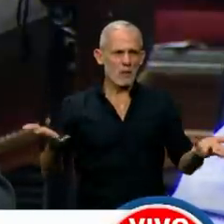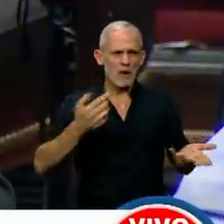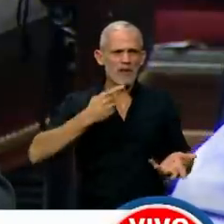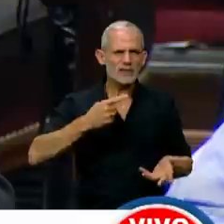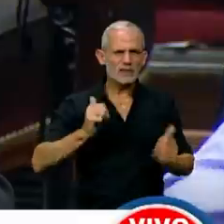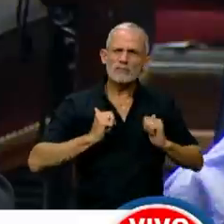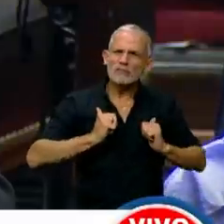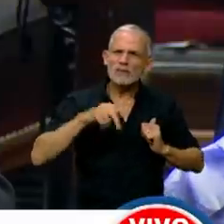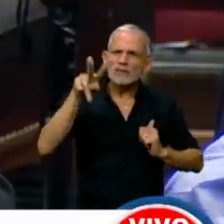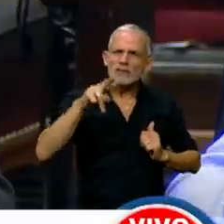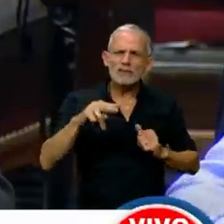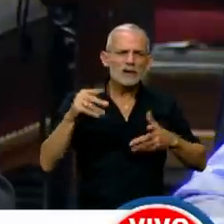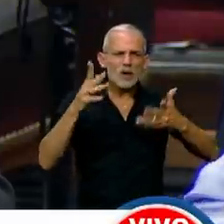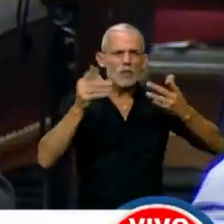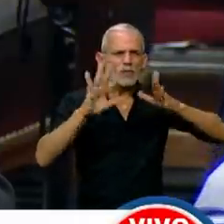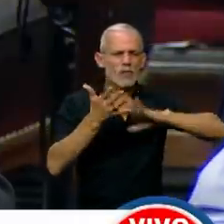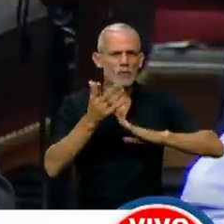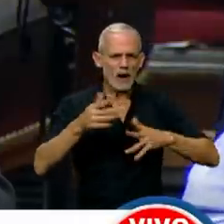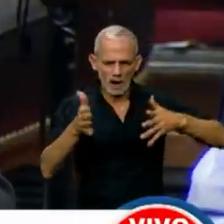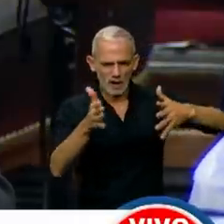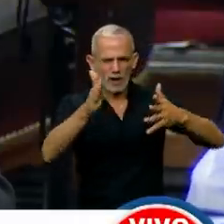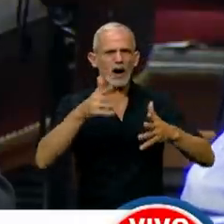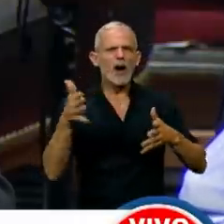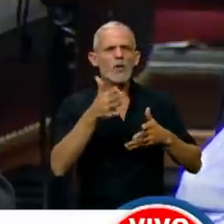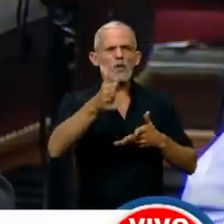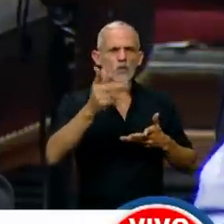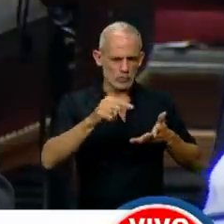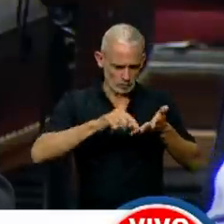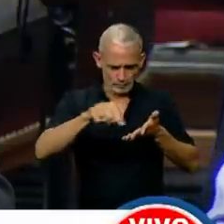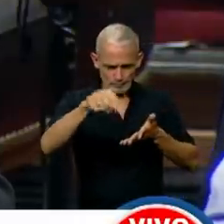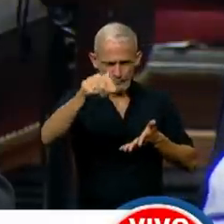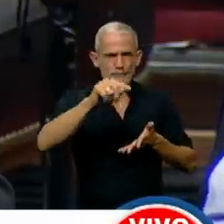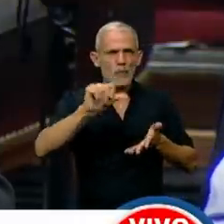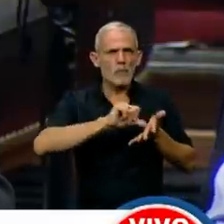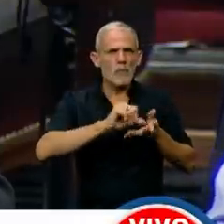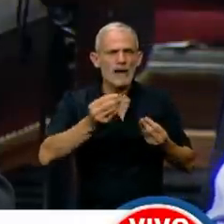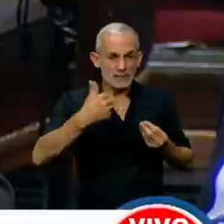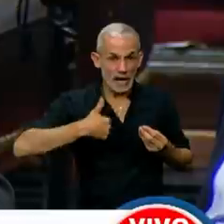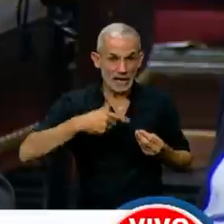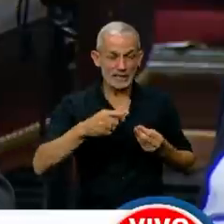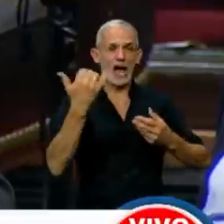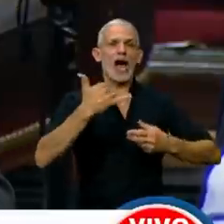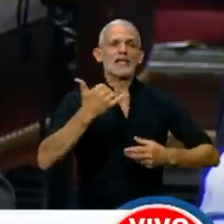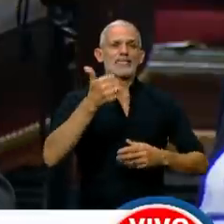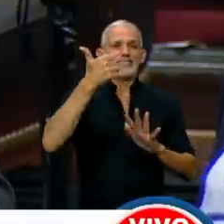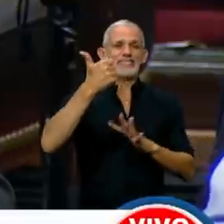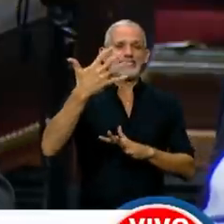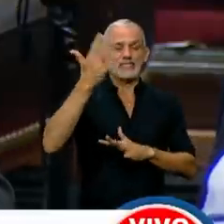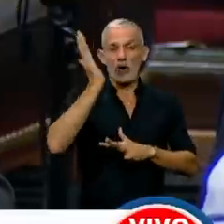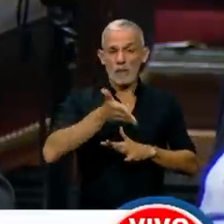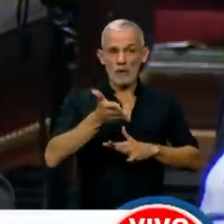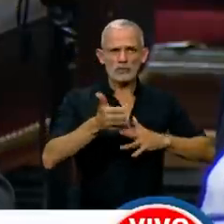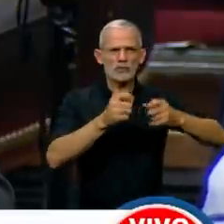dice la hoja de ruta la hoja de ruta de un país que tiene 65 por